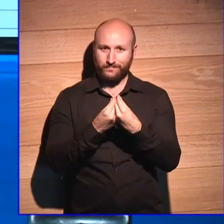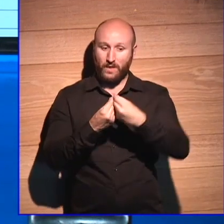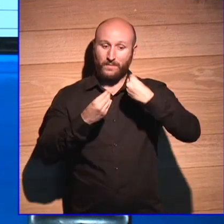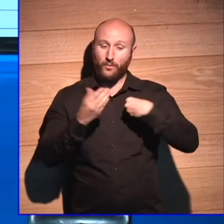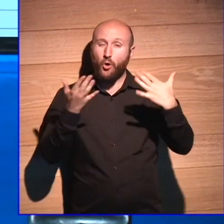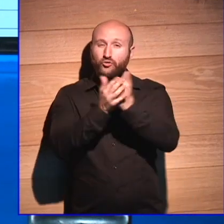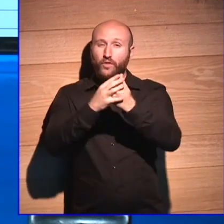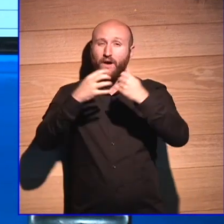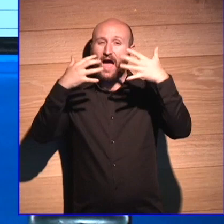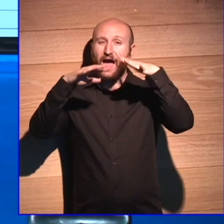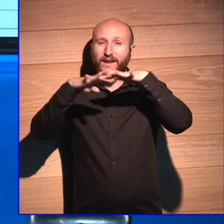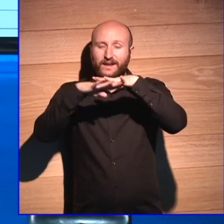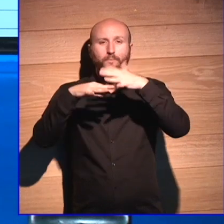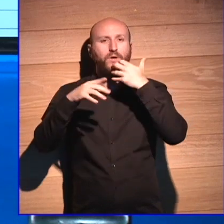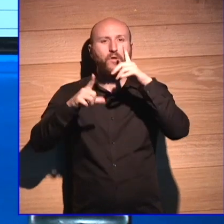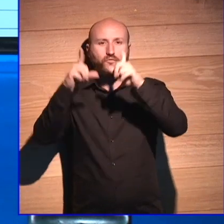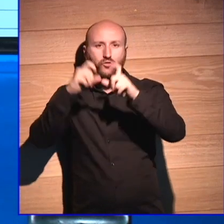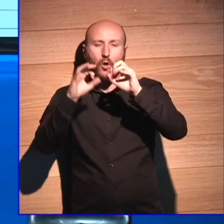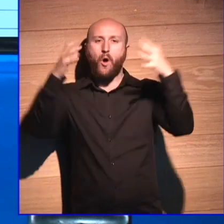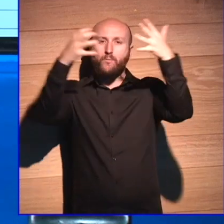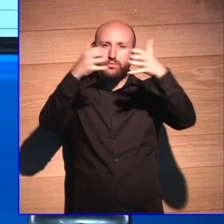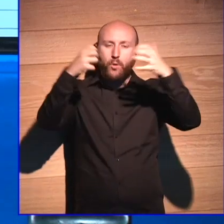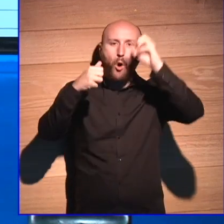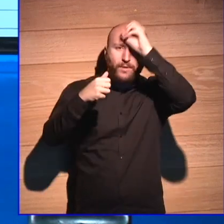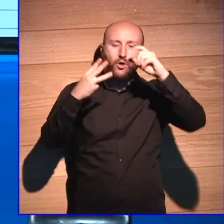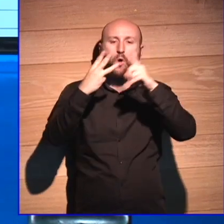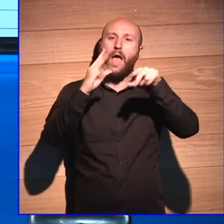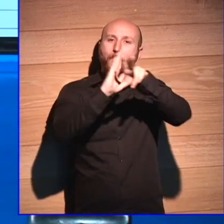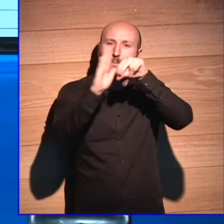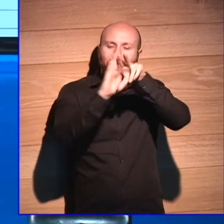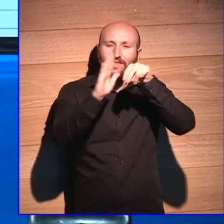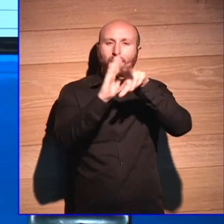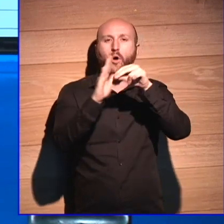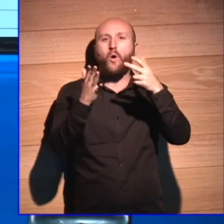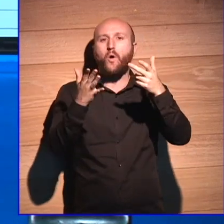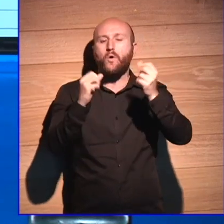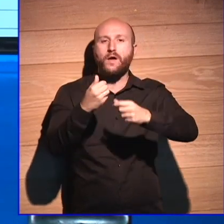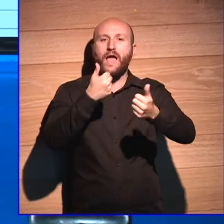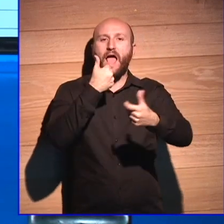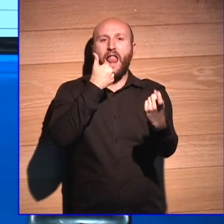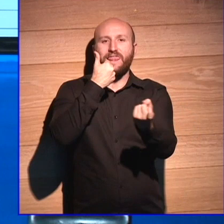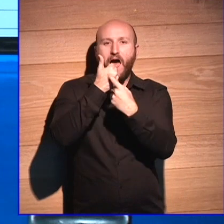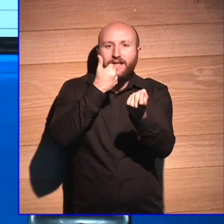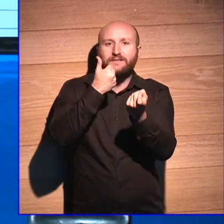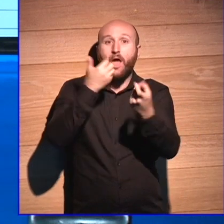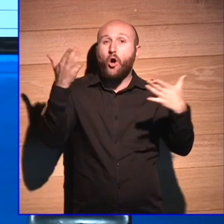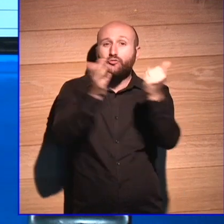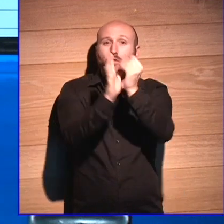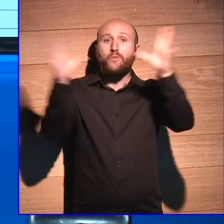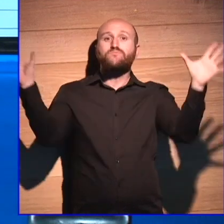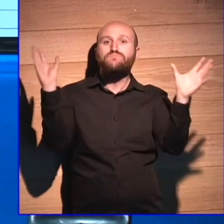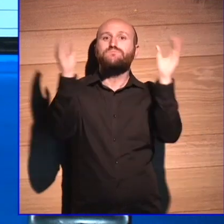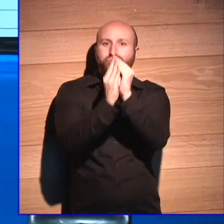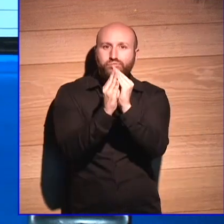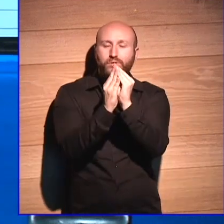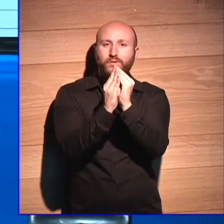red, sean fotos, opiniones, vídeos, likes, lo que sea, todo configura